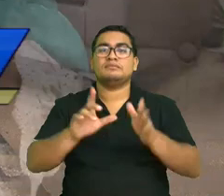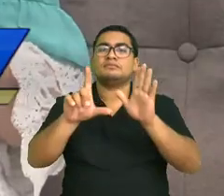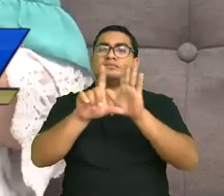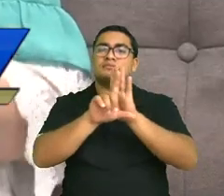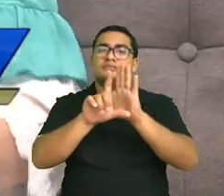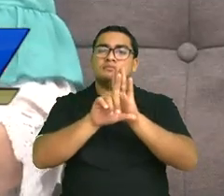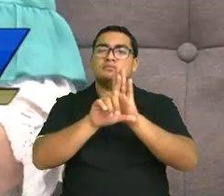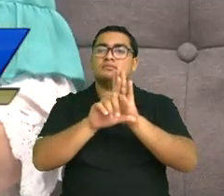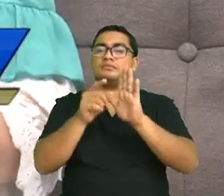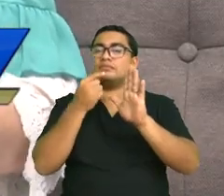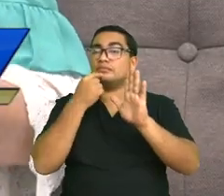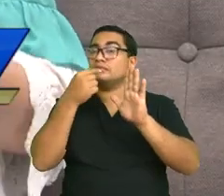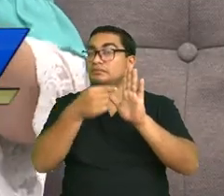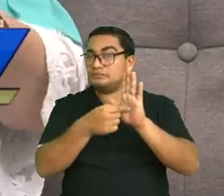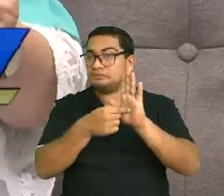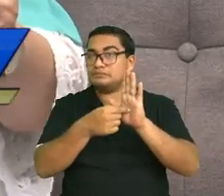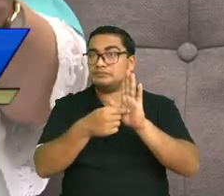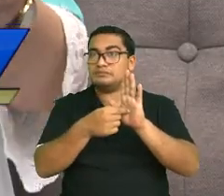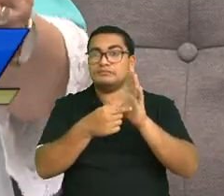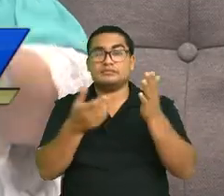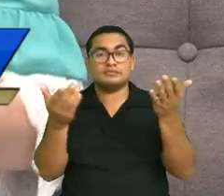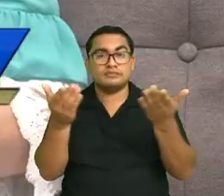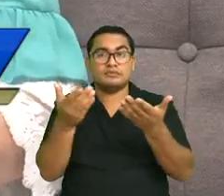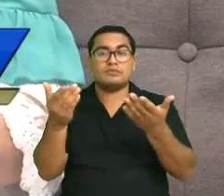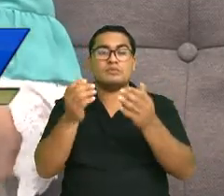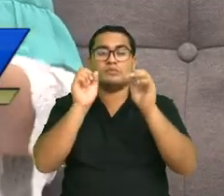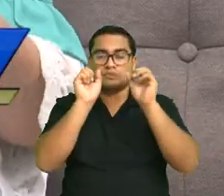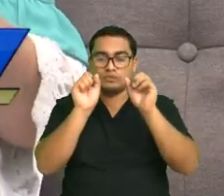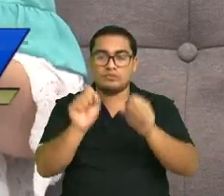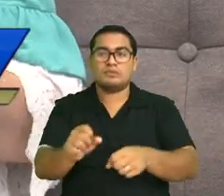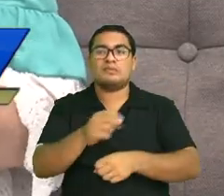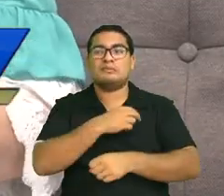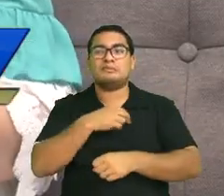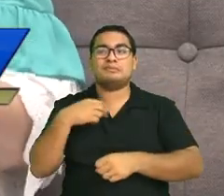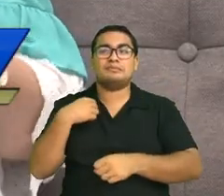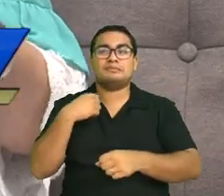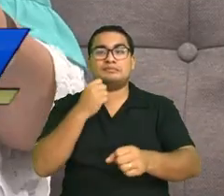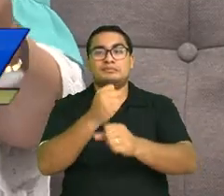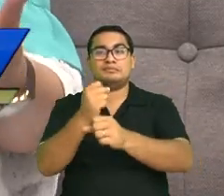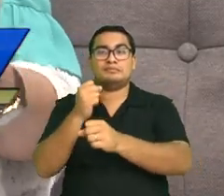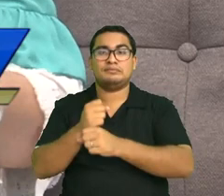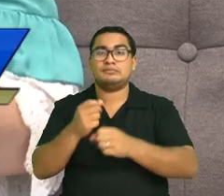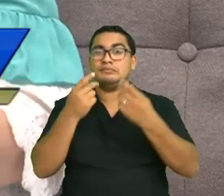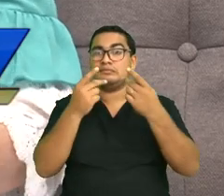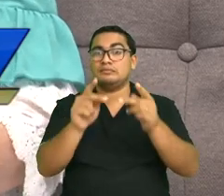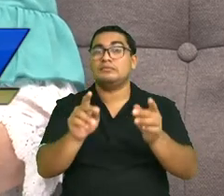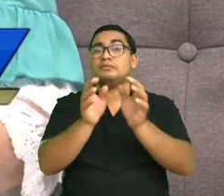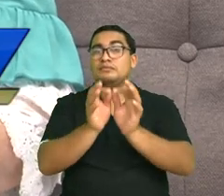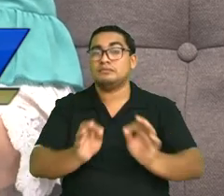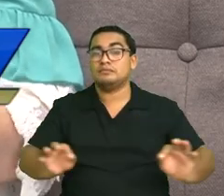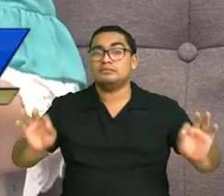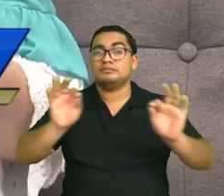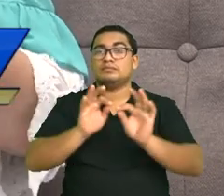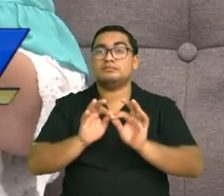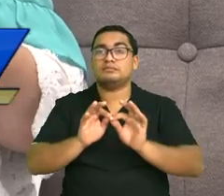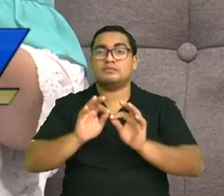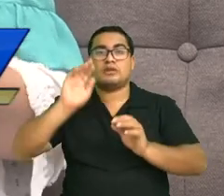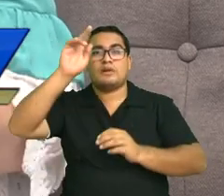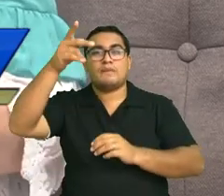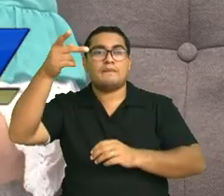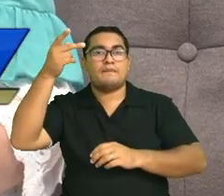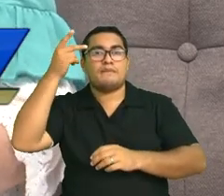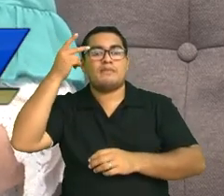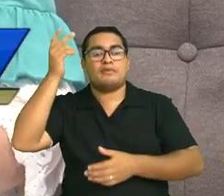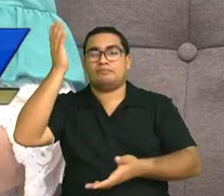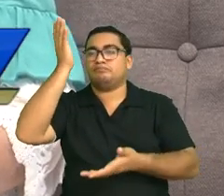digamos, el espacio para desarrollar, pero tiene que ver mucho con la voluntad política, ¿verdad? Okay. La voluntad política